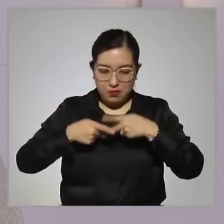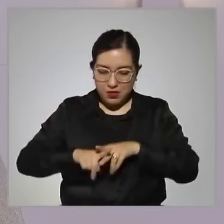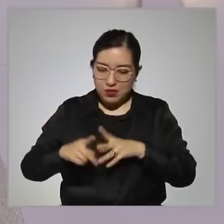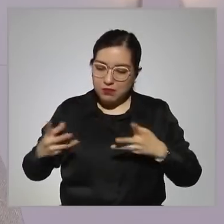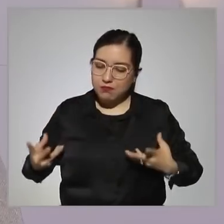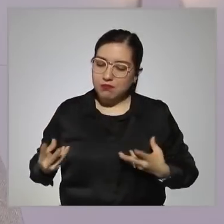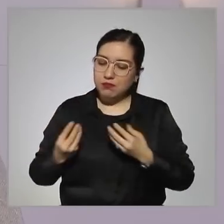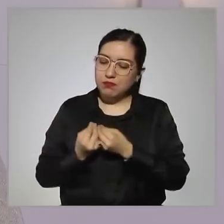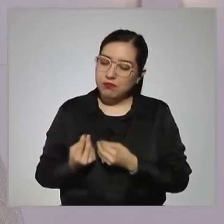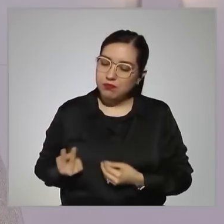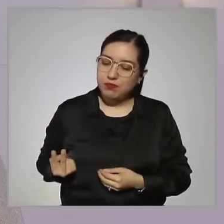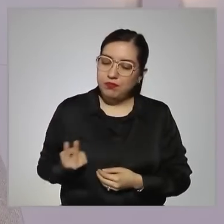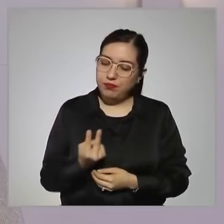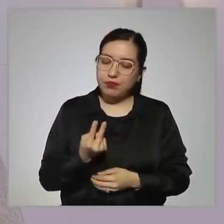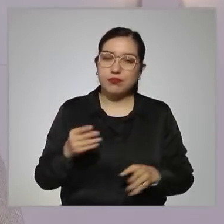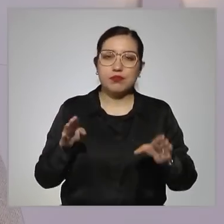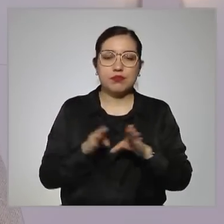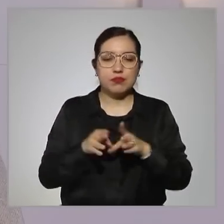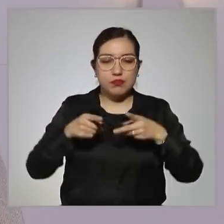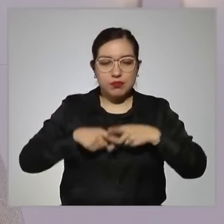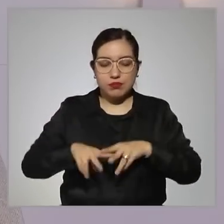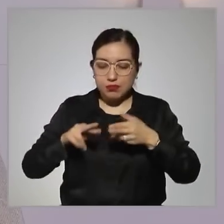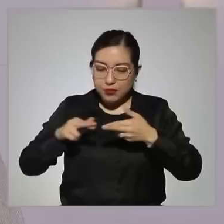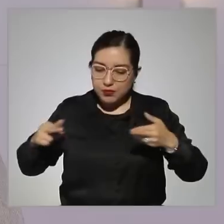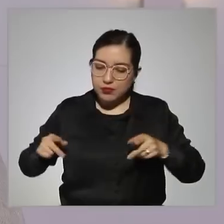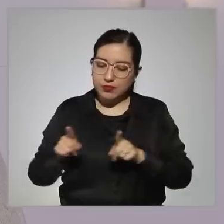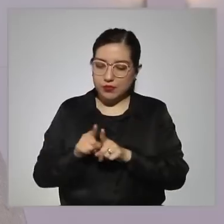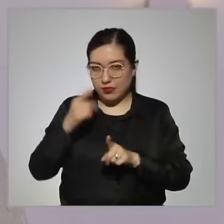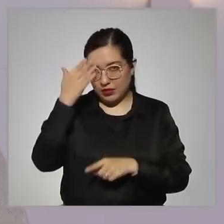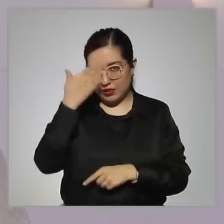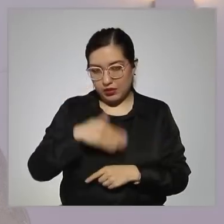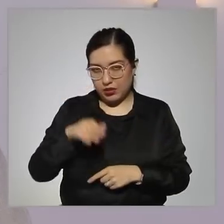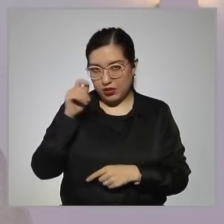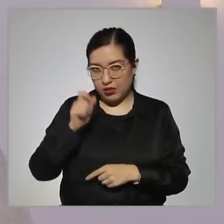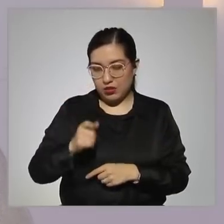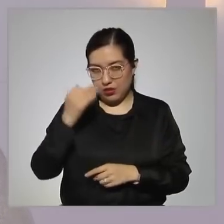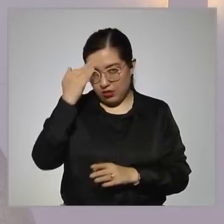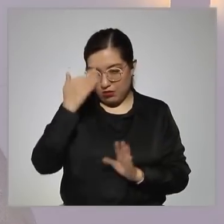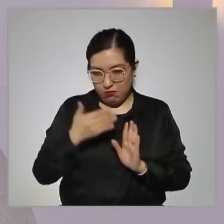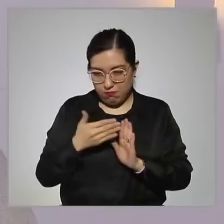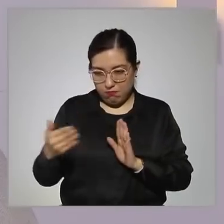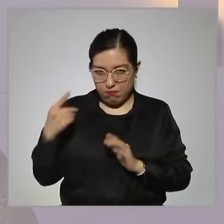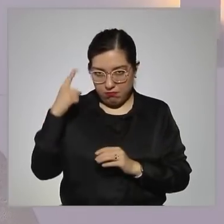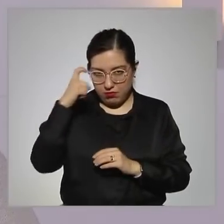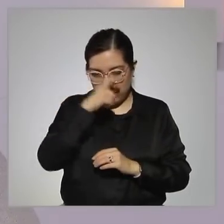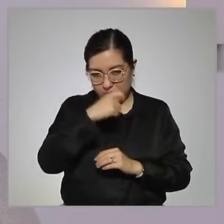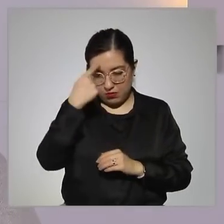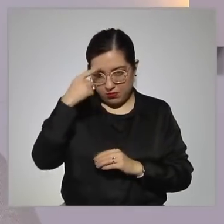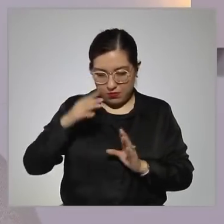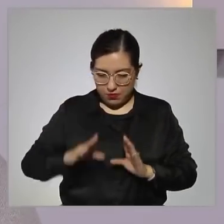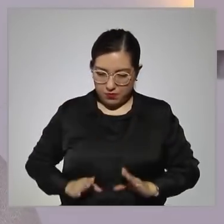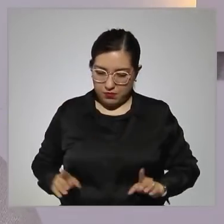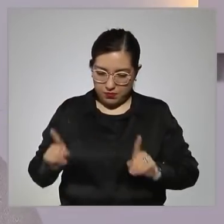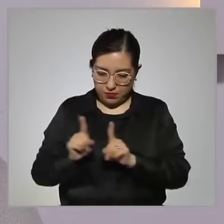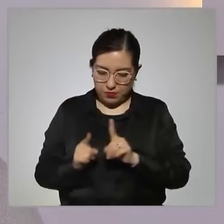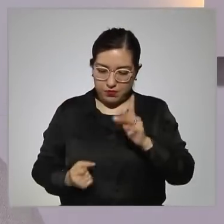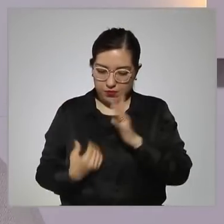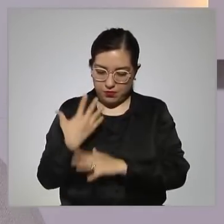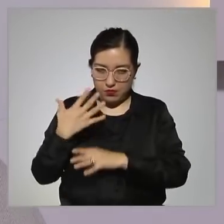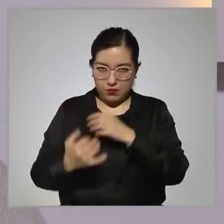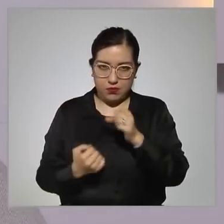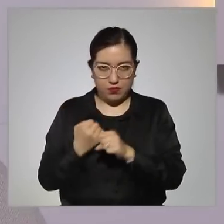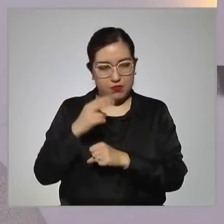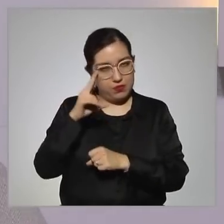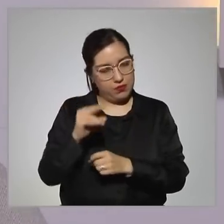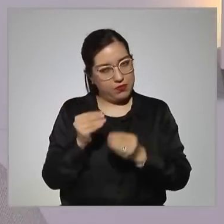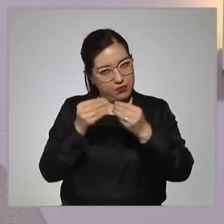sea, cómo justo estar trabajando en esta relación, porque sabemos que también son épocas muy difíciles para las parejas, iniciar el año nuevo. Entonces no se lo vayan a perder,